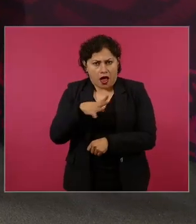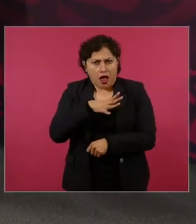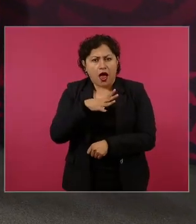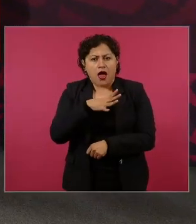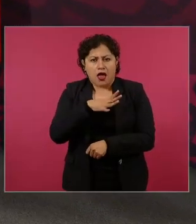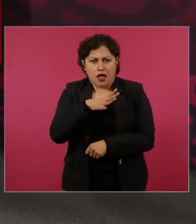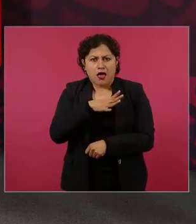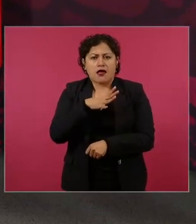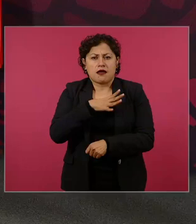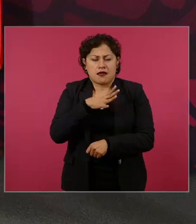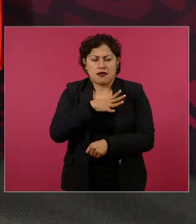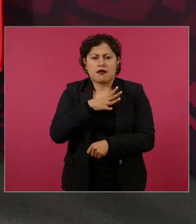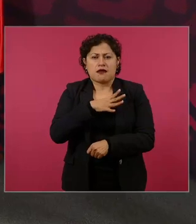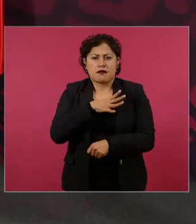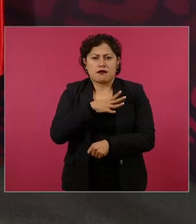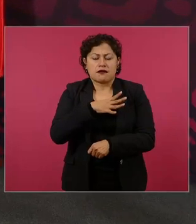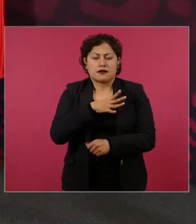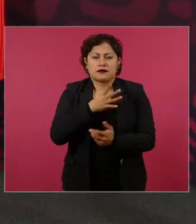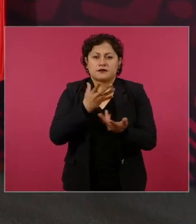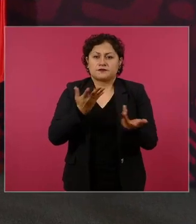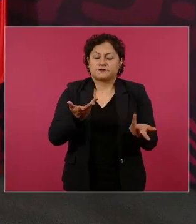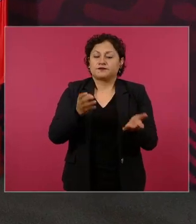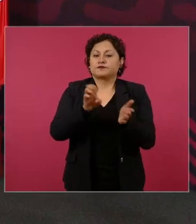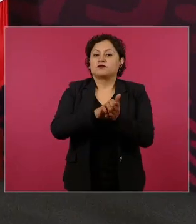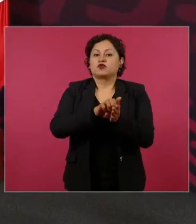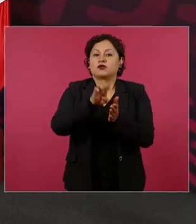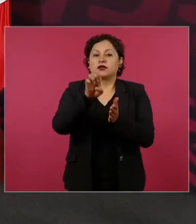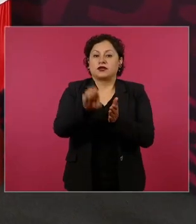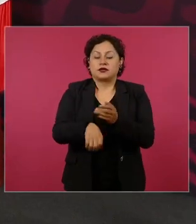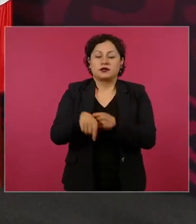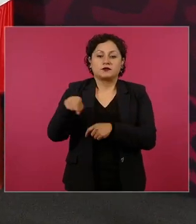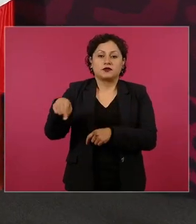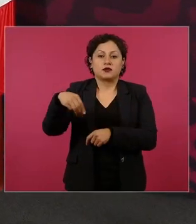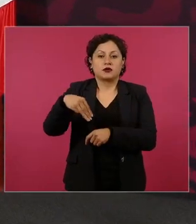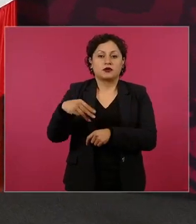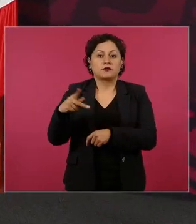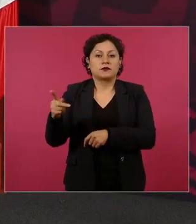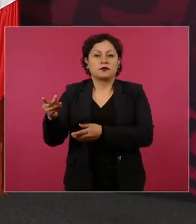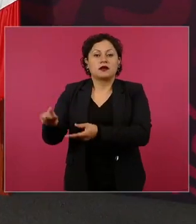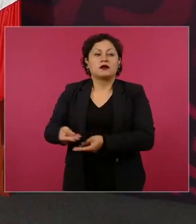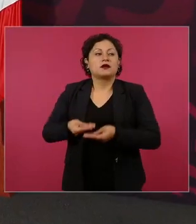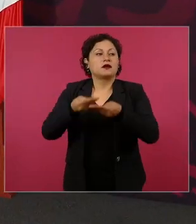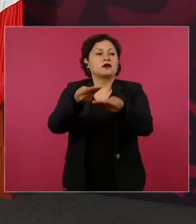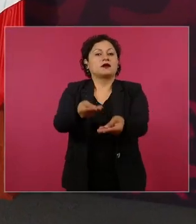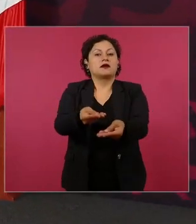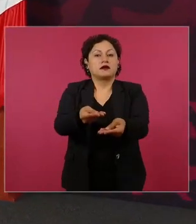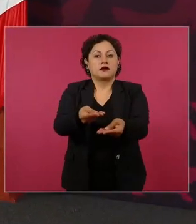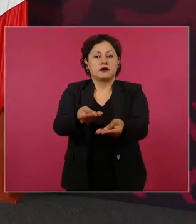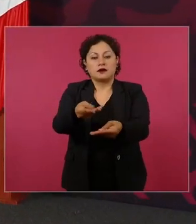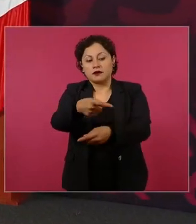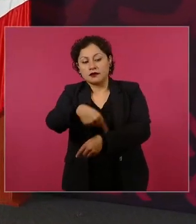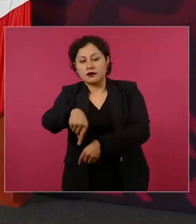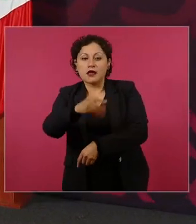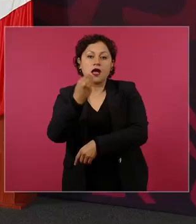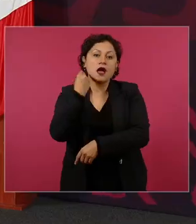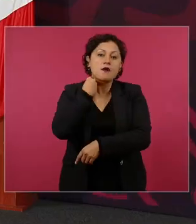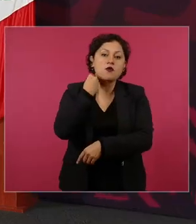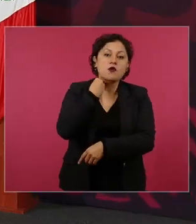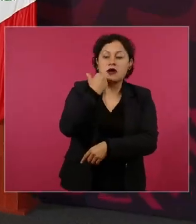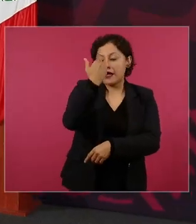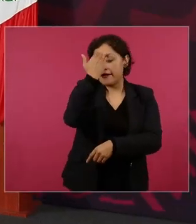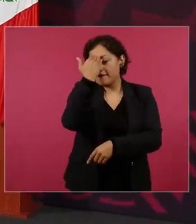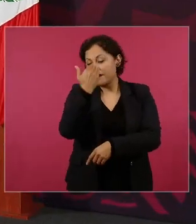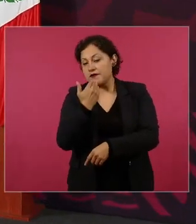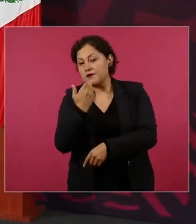que no solo le den curso a las denuncias donde hay abogados famosos de